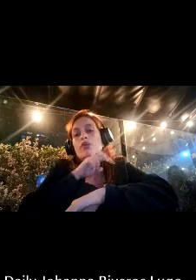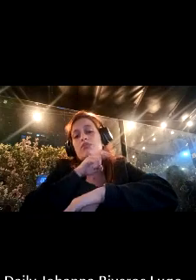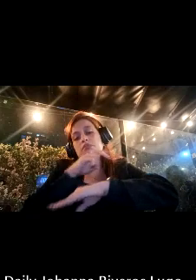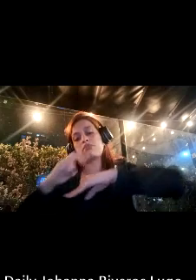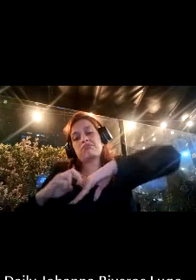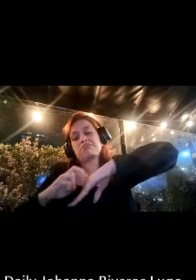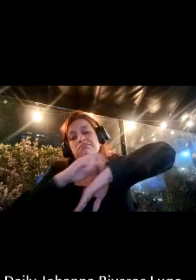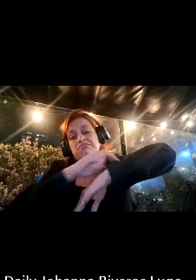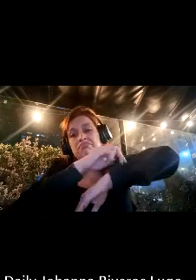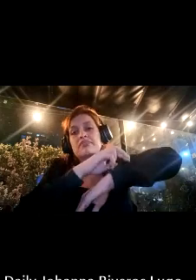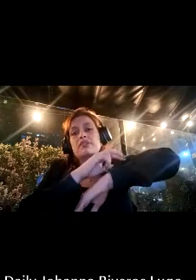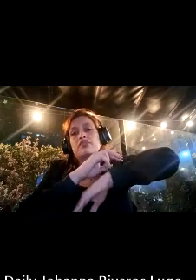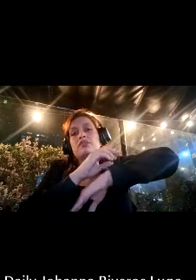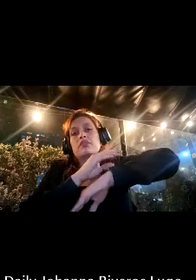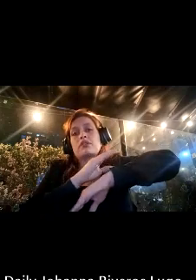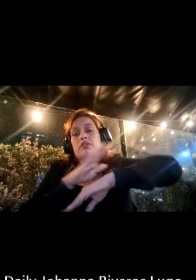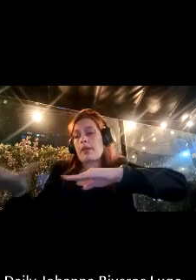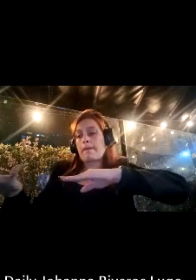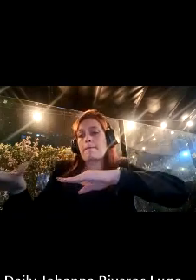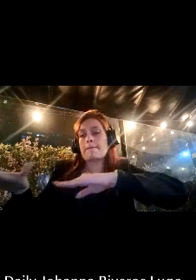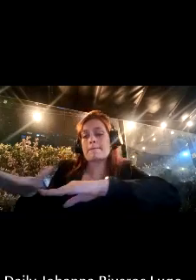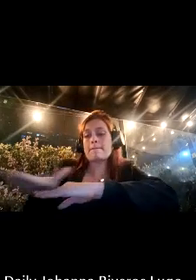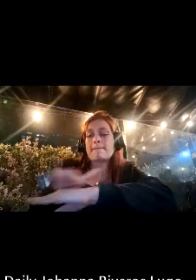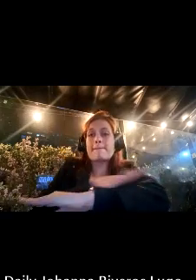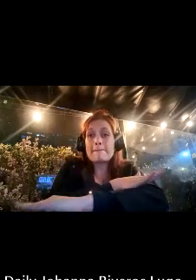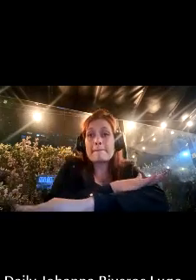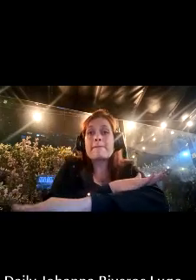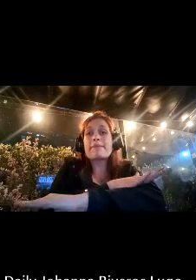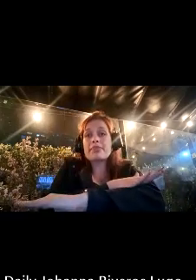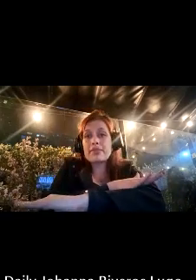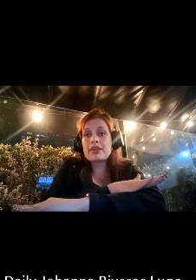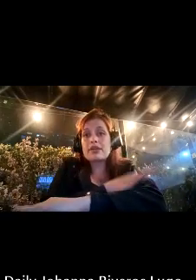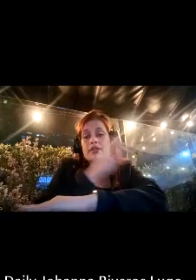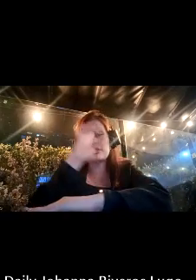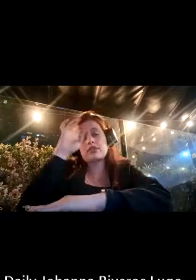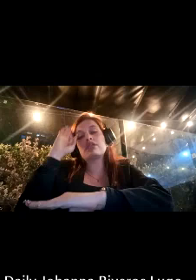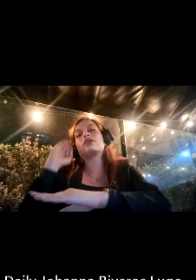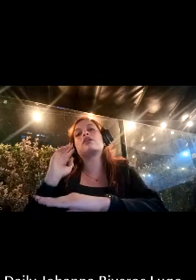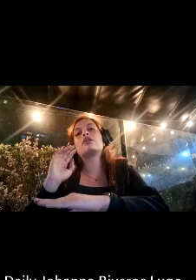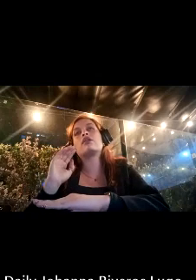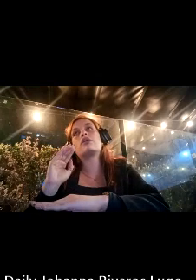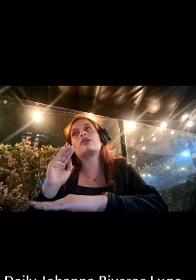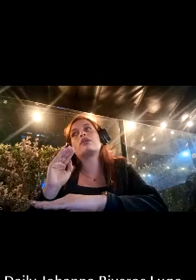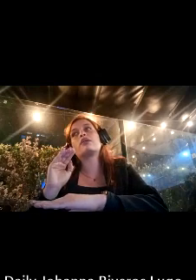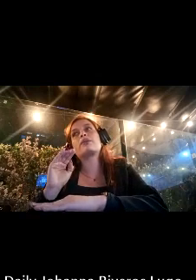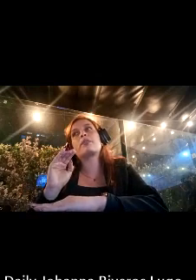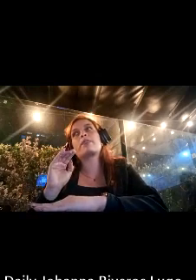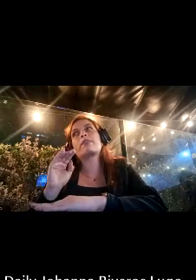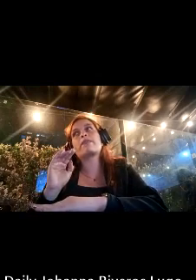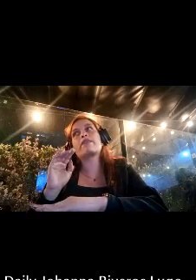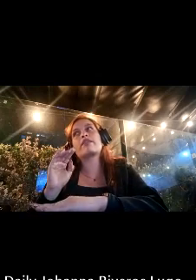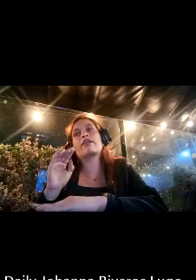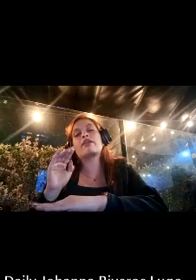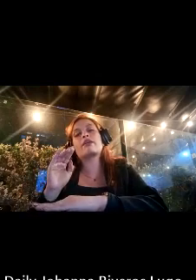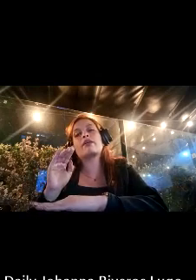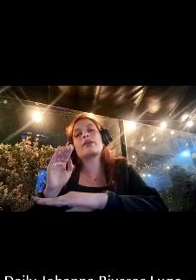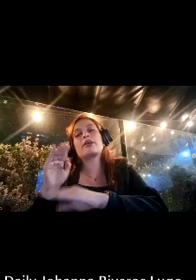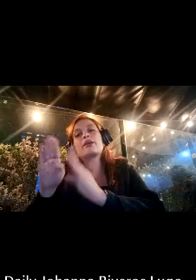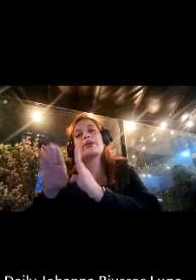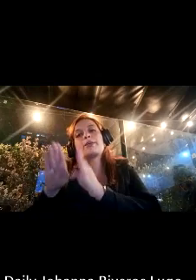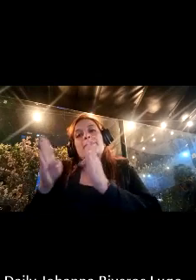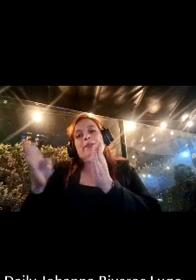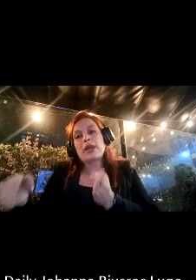en un plano plano, perdón, en un, en una mesa plana o en un piso